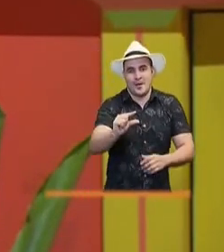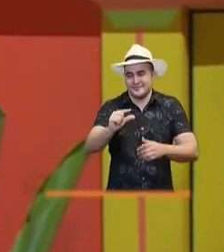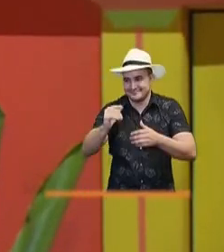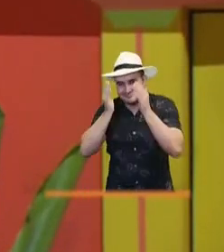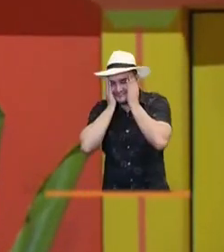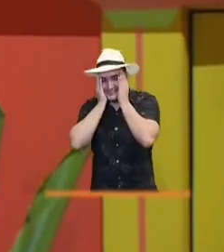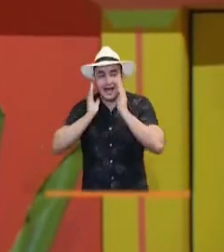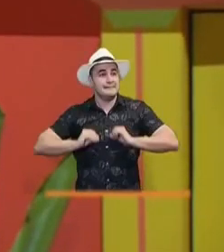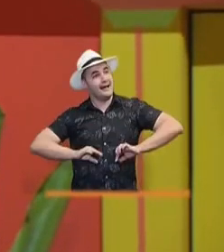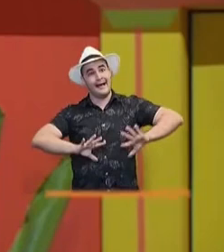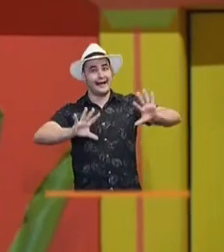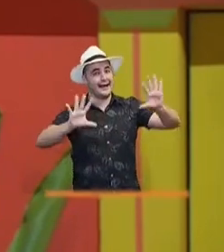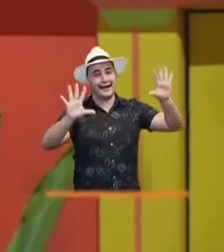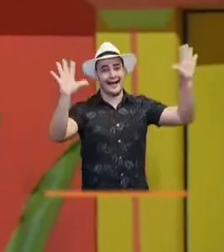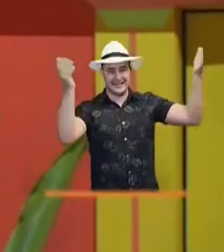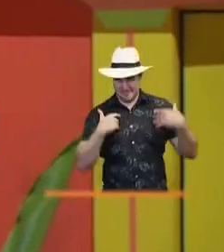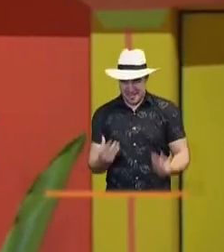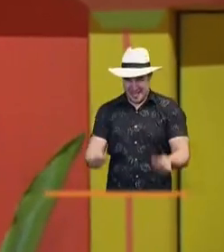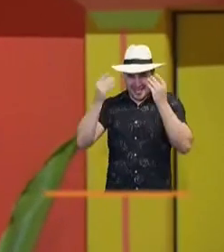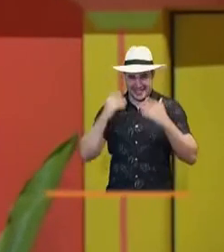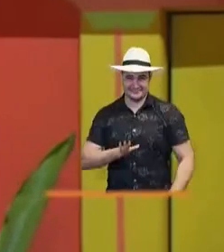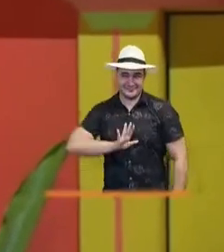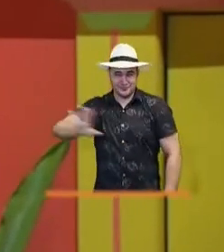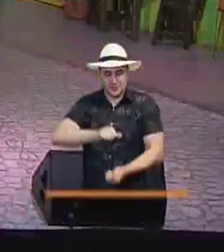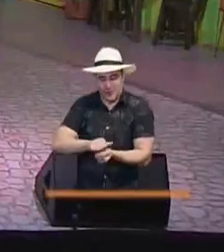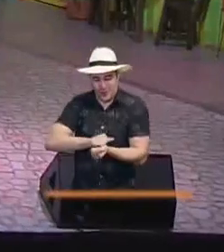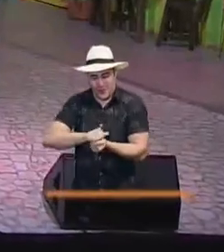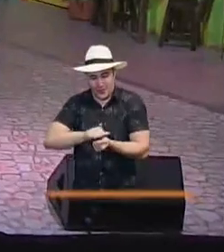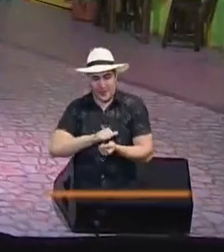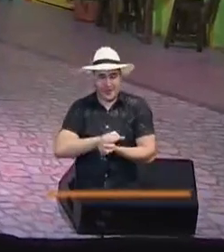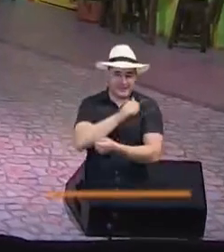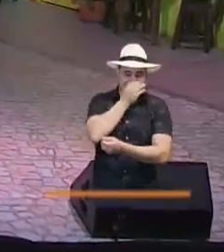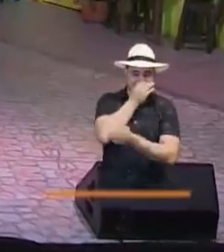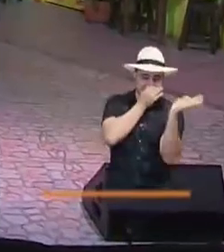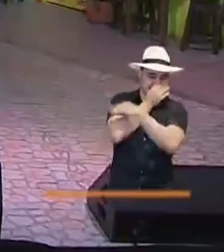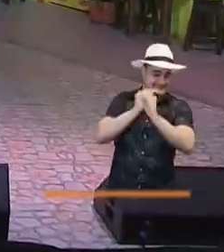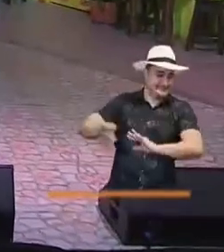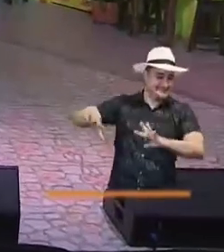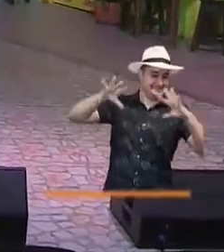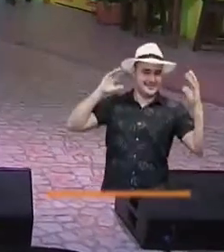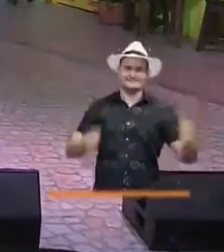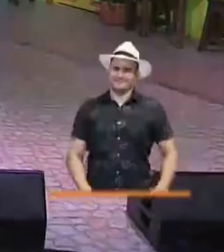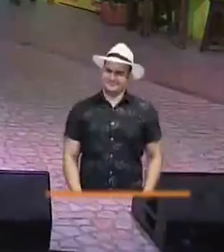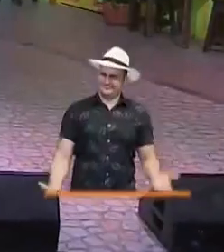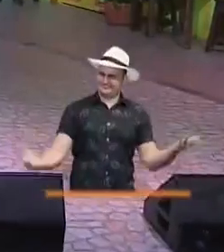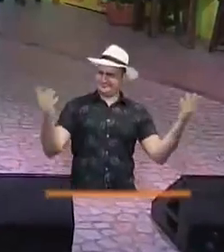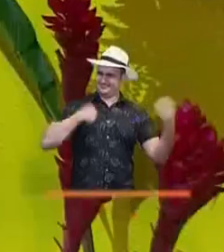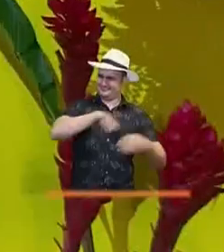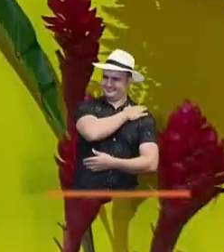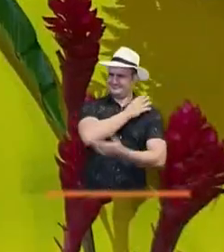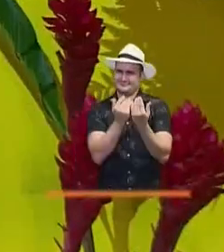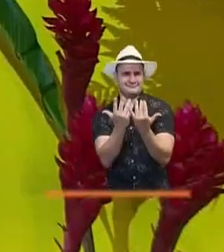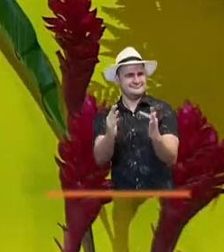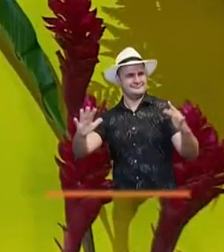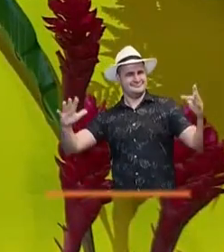ese resplandor, ha de ser de jabón rey. Este festival merece